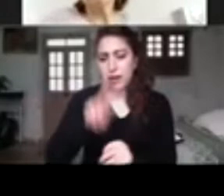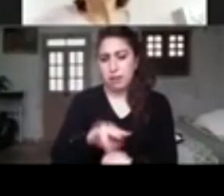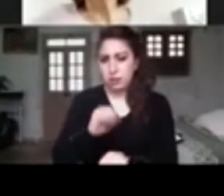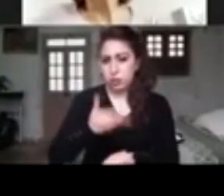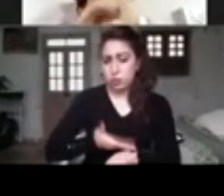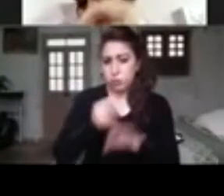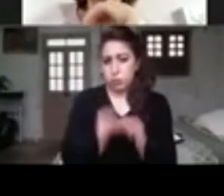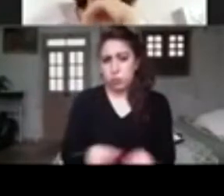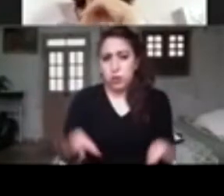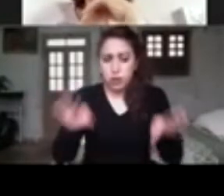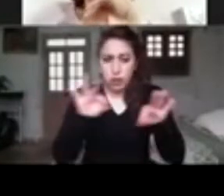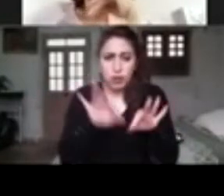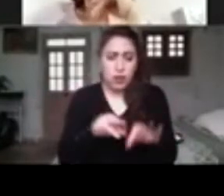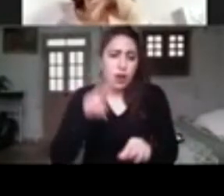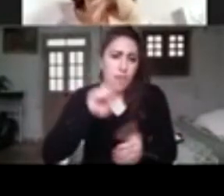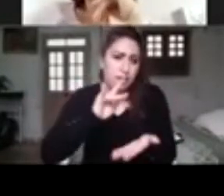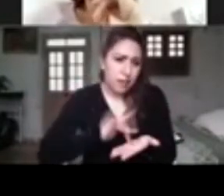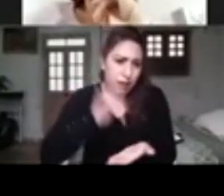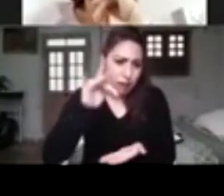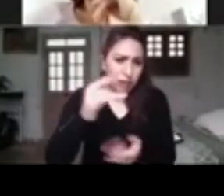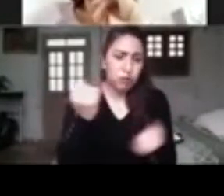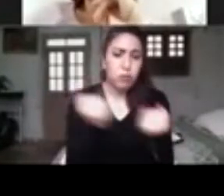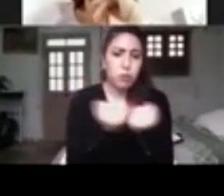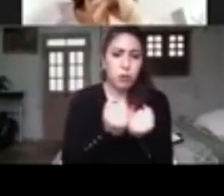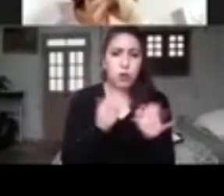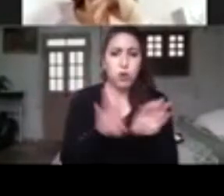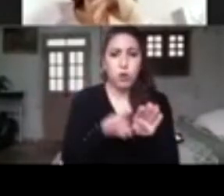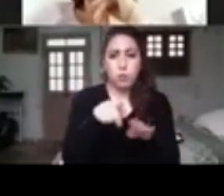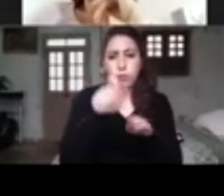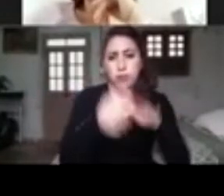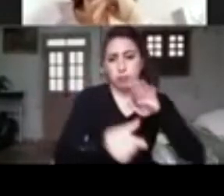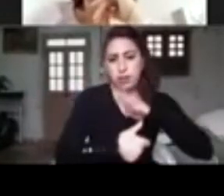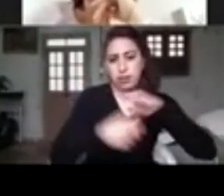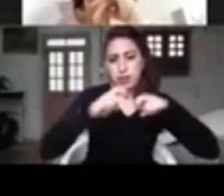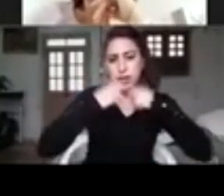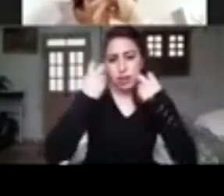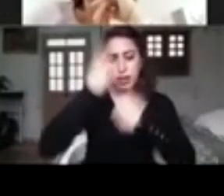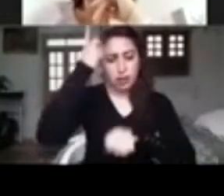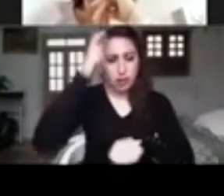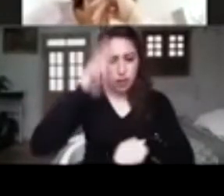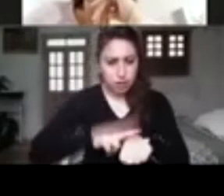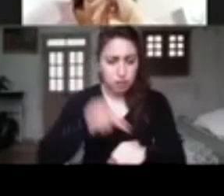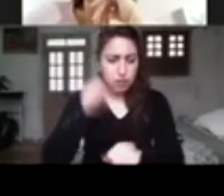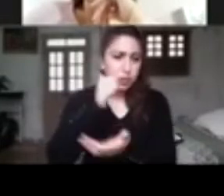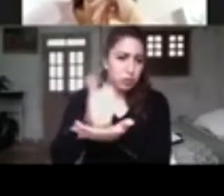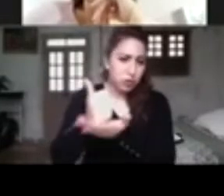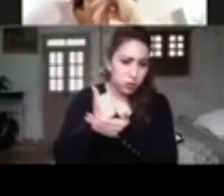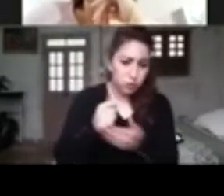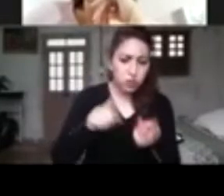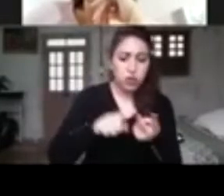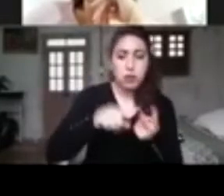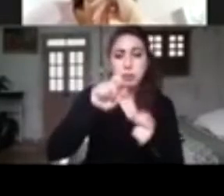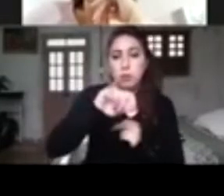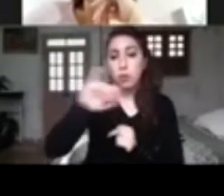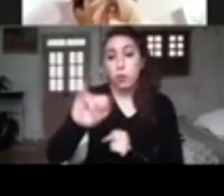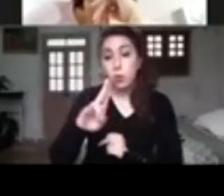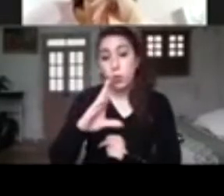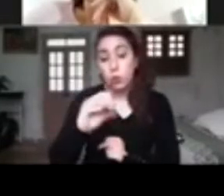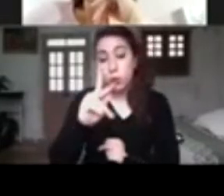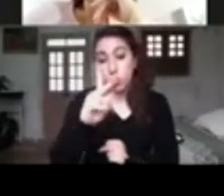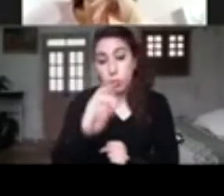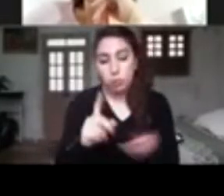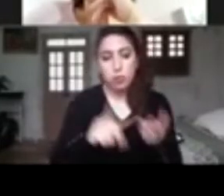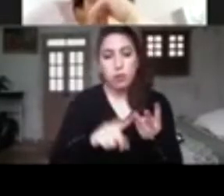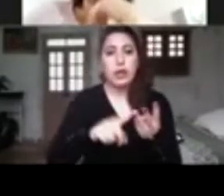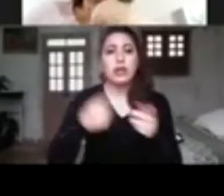agradezco también siempre la voluntad de la presidencia en mesa directiva, de la Junta de Coordinación Política, de los coordinadores de los